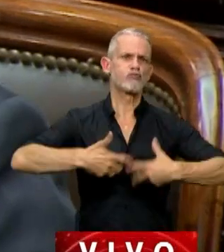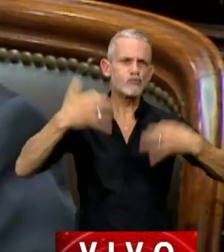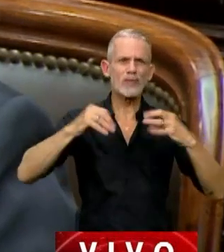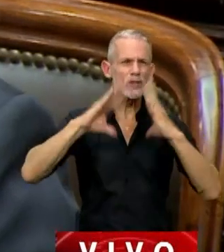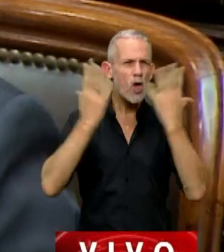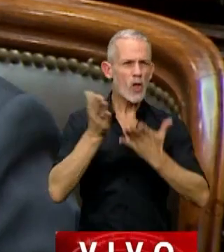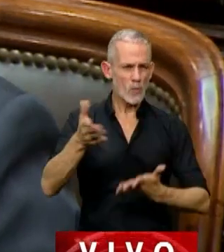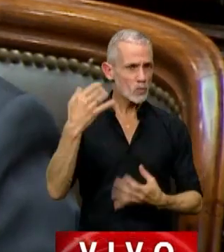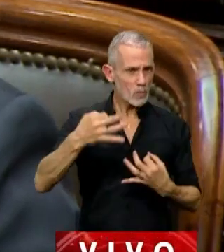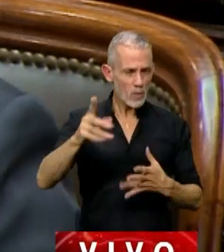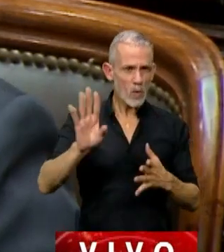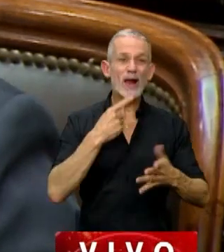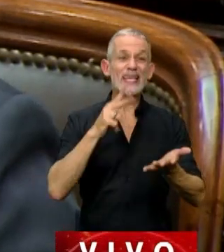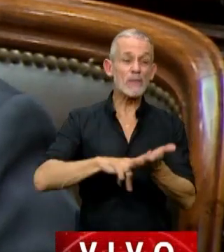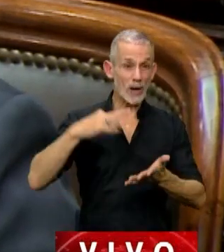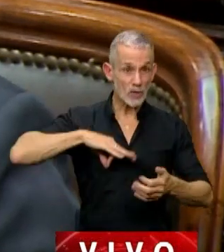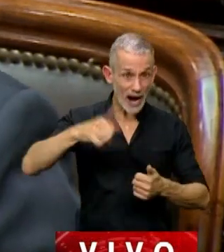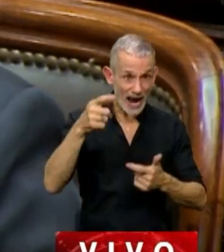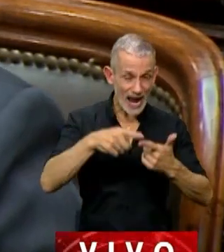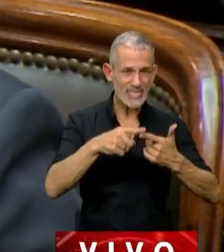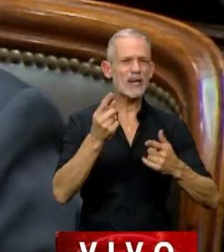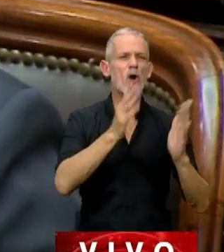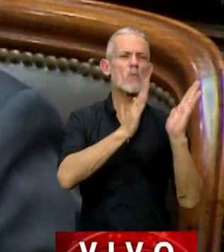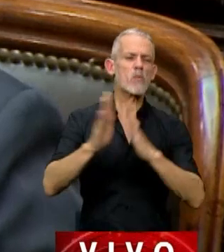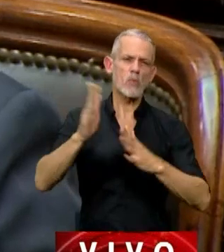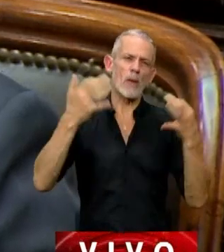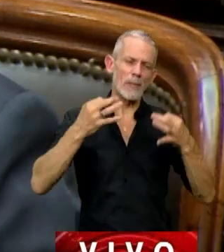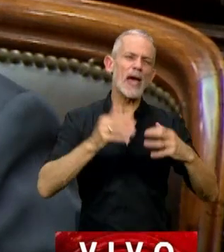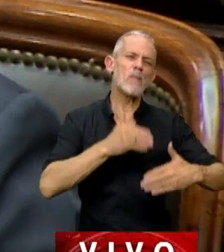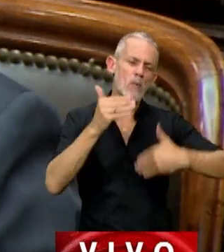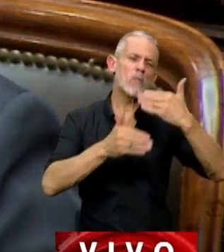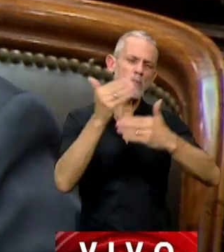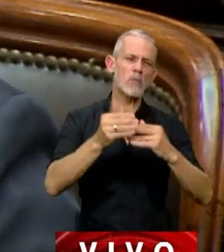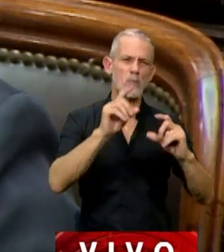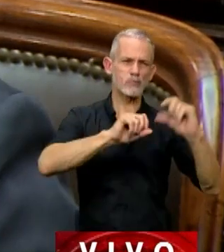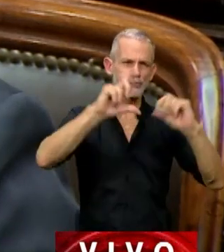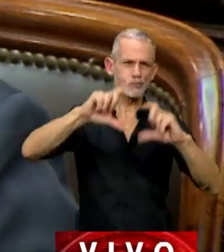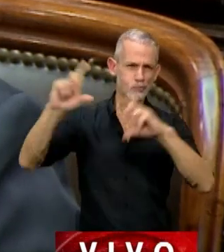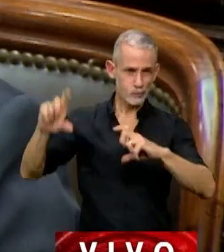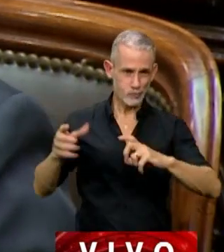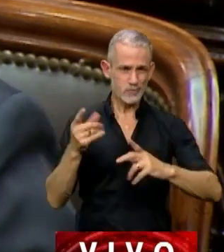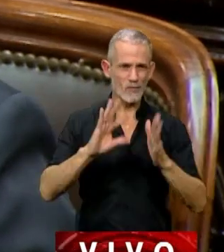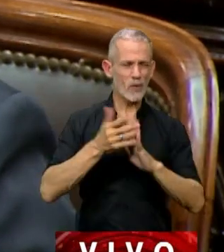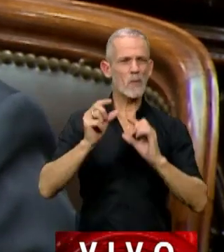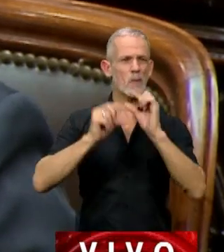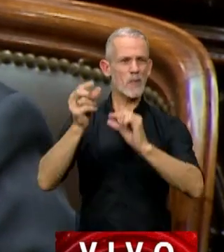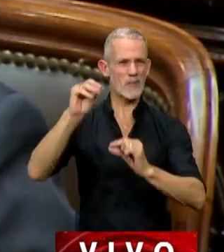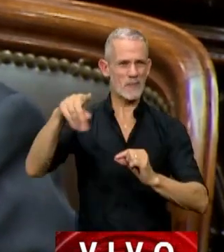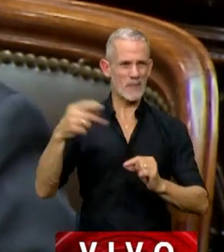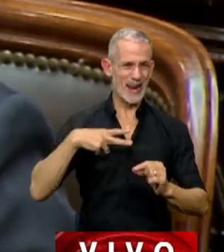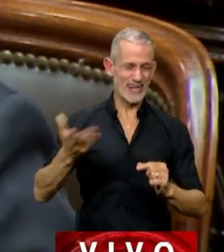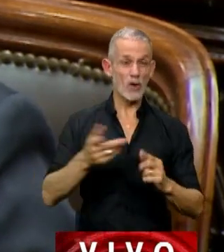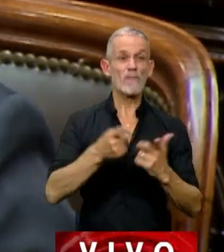el mundo, que son el impuesto a las ganancias con una estructura bien progresiva, amplio y con una estructura progresiva, y